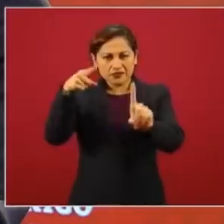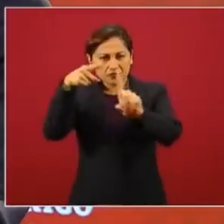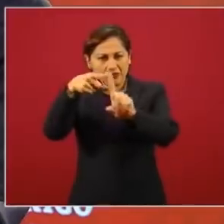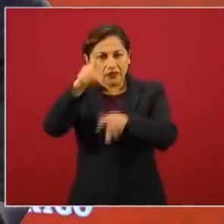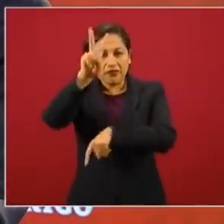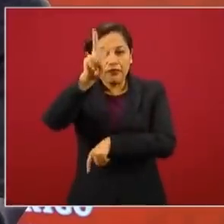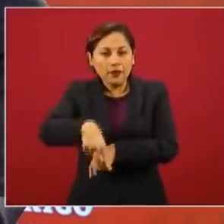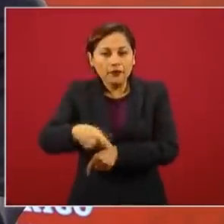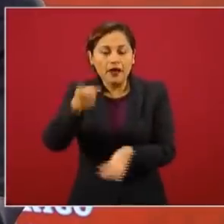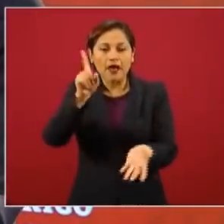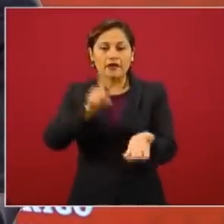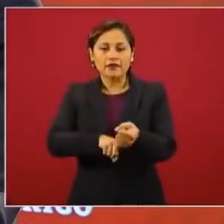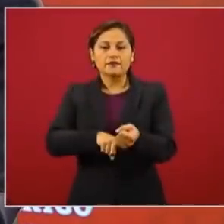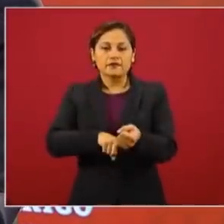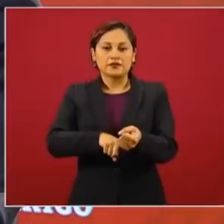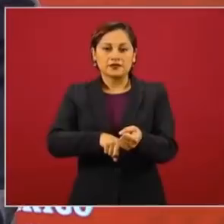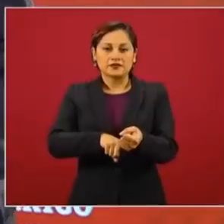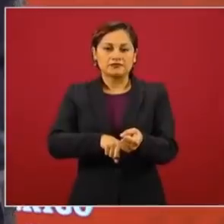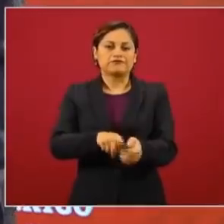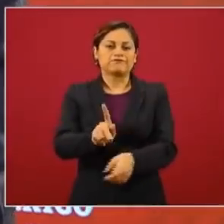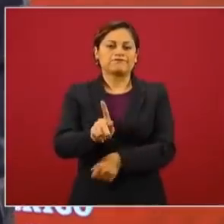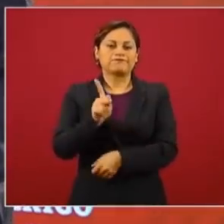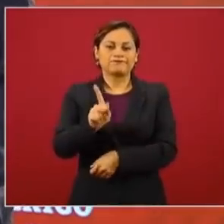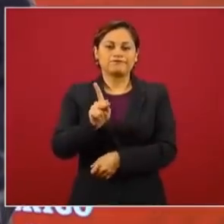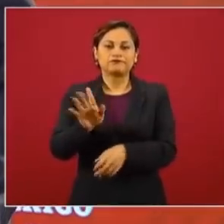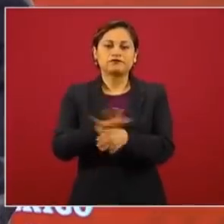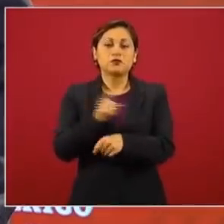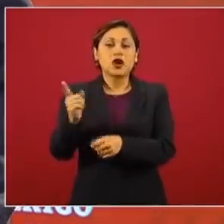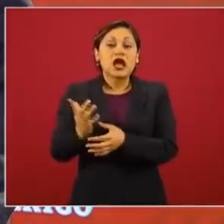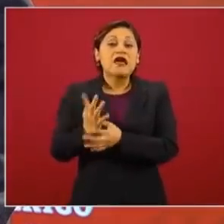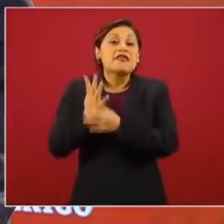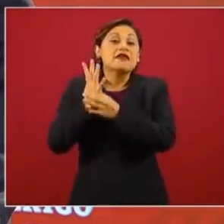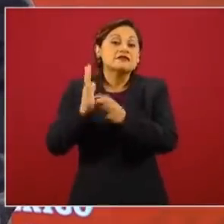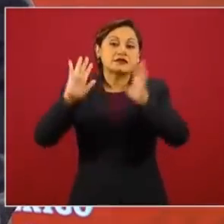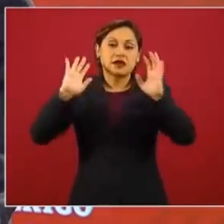aparatos supuestamente autónomos, supuestamente independientes,